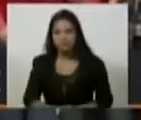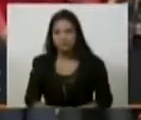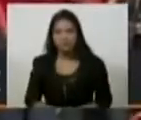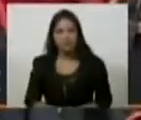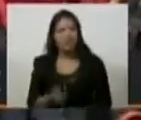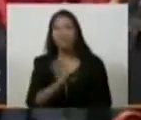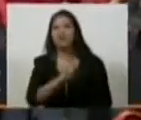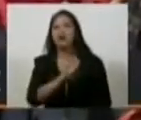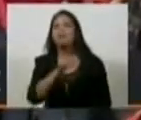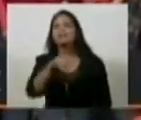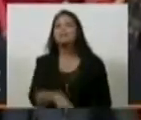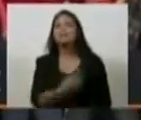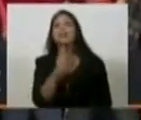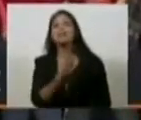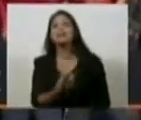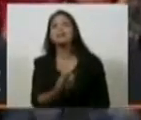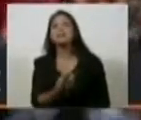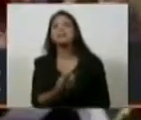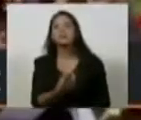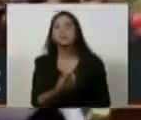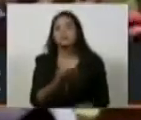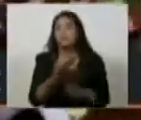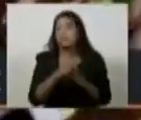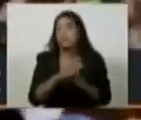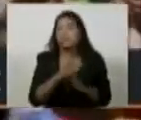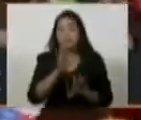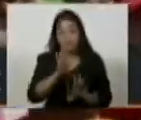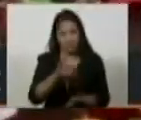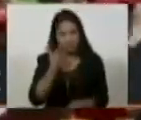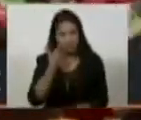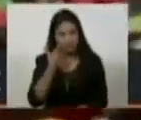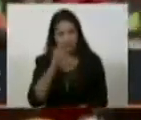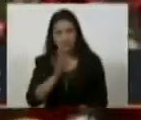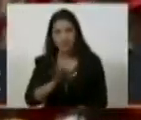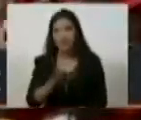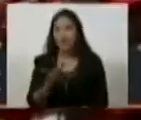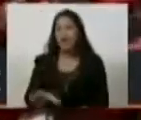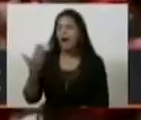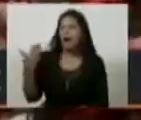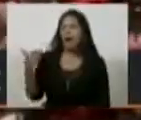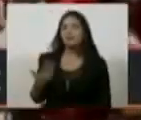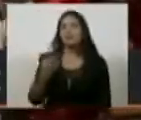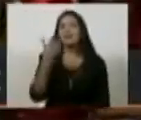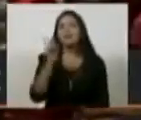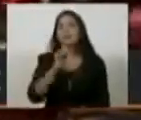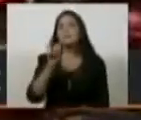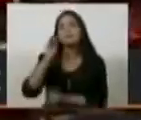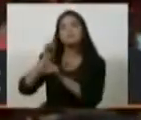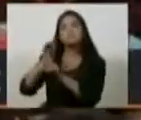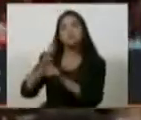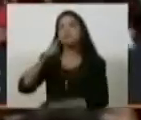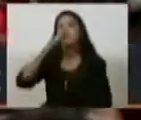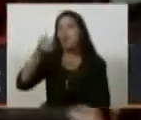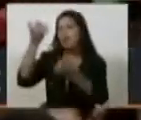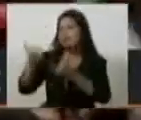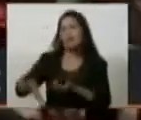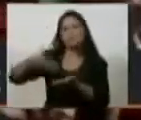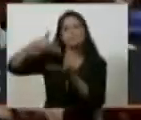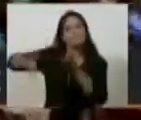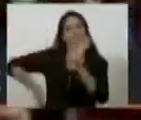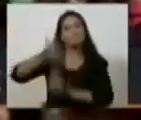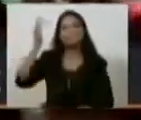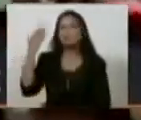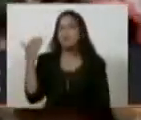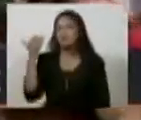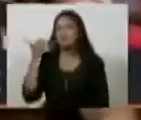Nadie puede aquí decir, y ellos digan, fíjense lo siguiente, ¿no? Hace 3 meses decían, Nicolás, te vas ya, te vas